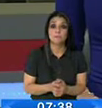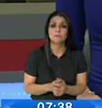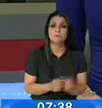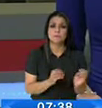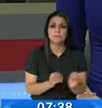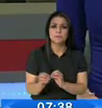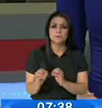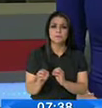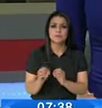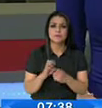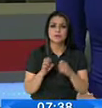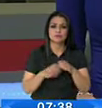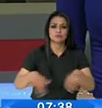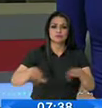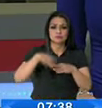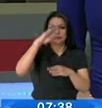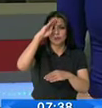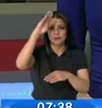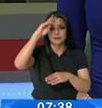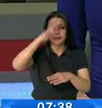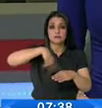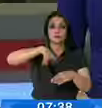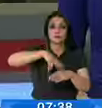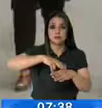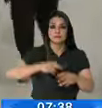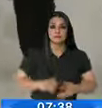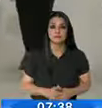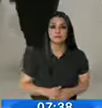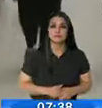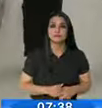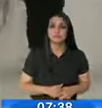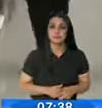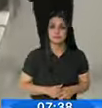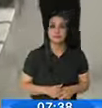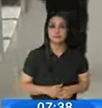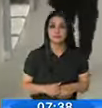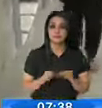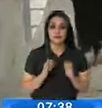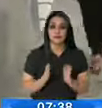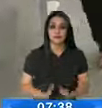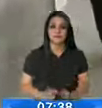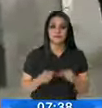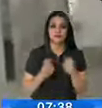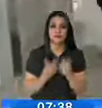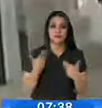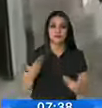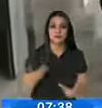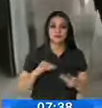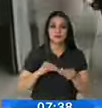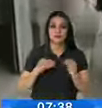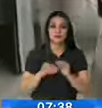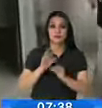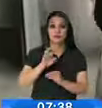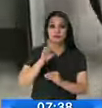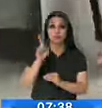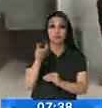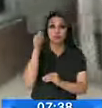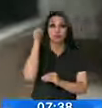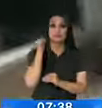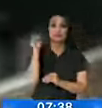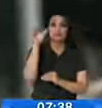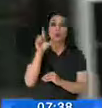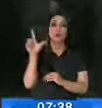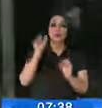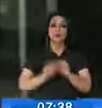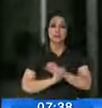la estructura de la Policía Nacional. El asambleísta de Creo César Carrión presentó la mañana de este lunes ante la